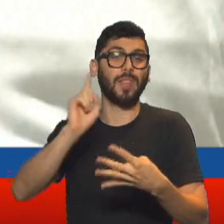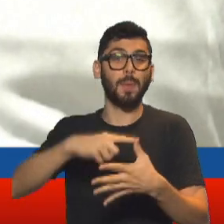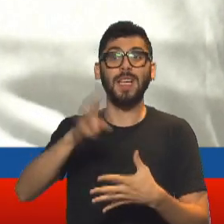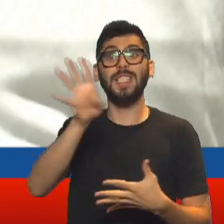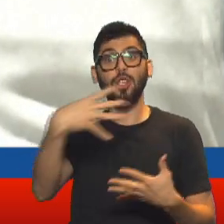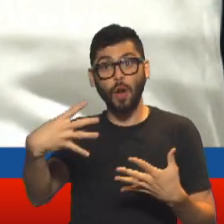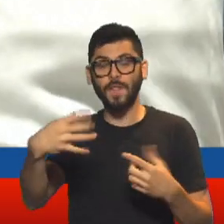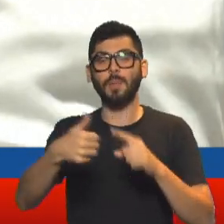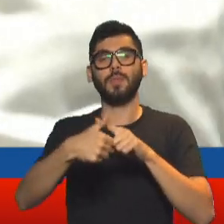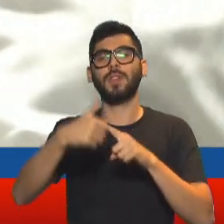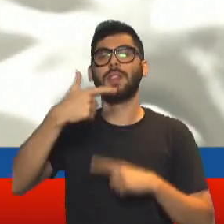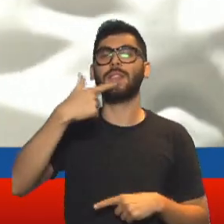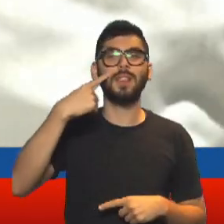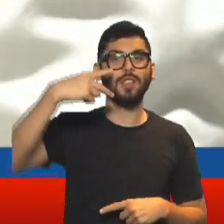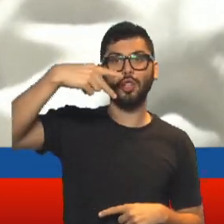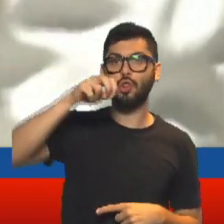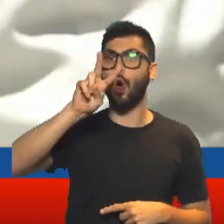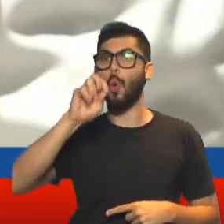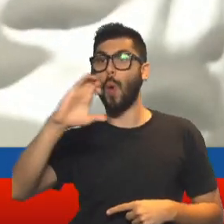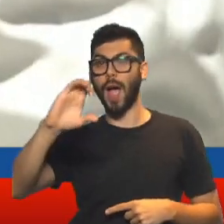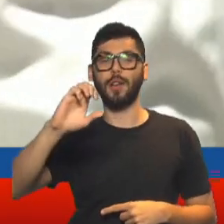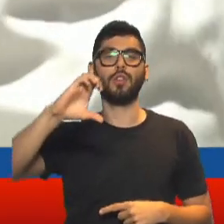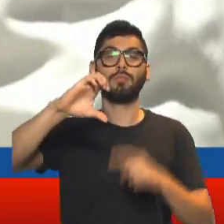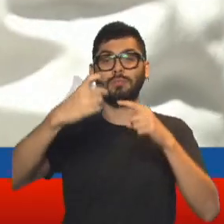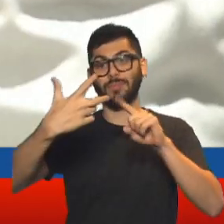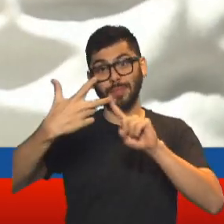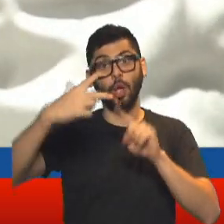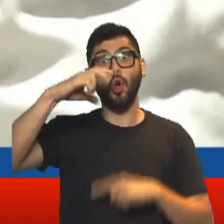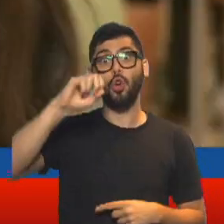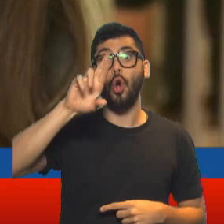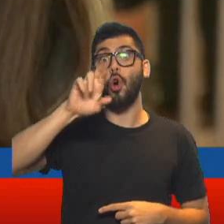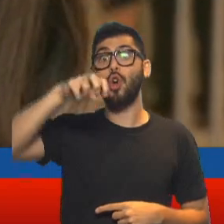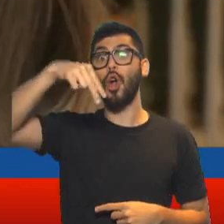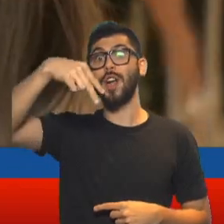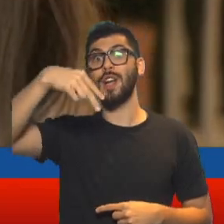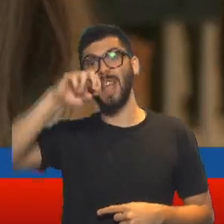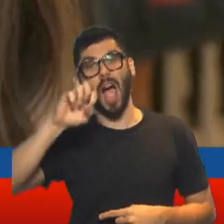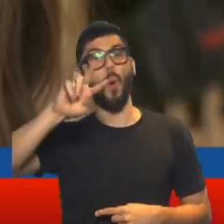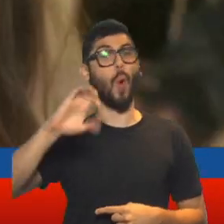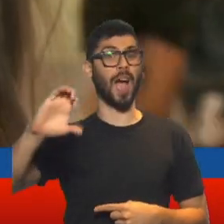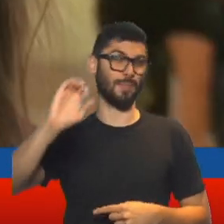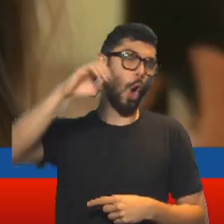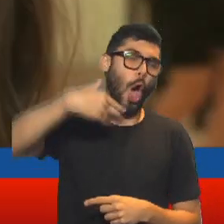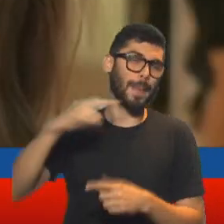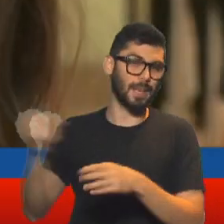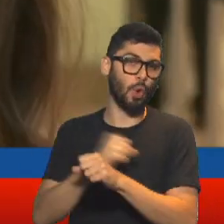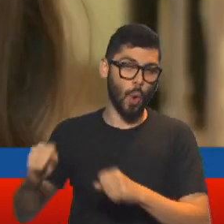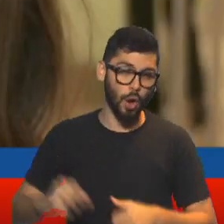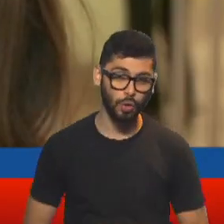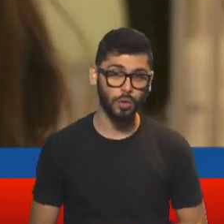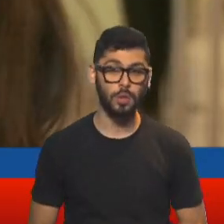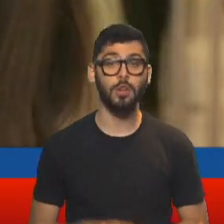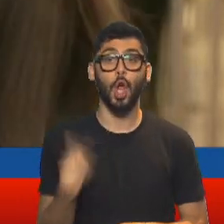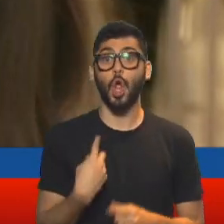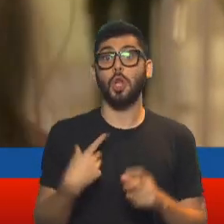corona back autorizadas por la organización mundial de la salud aquí los controles con la planilla que estamos